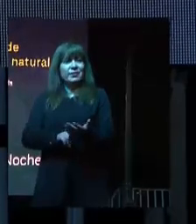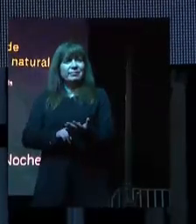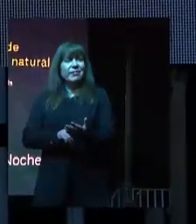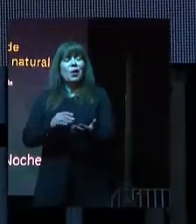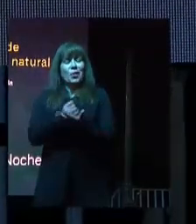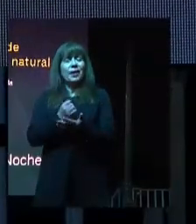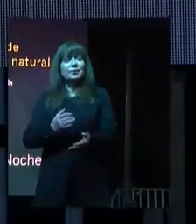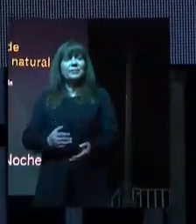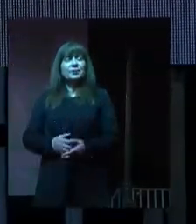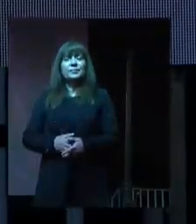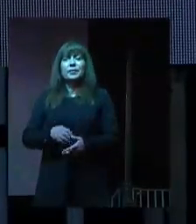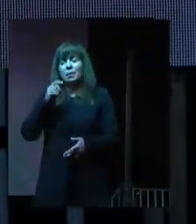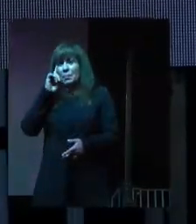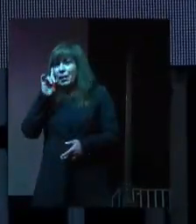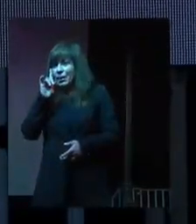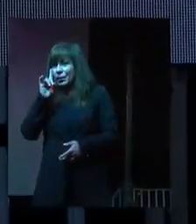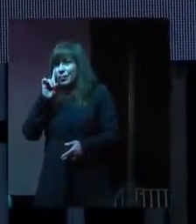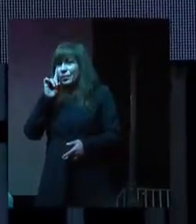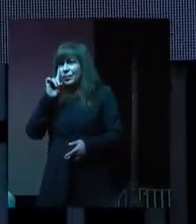lograron. Pero de ahí